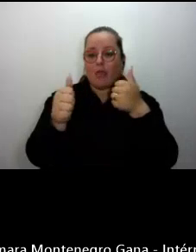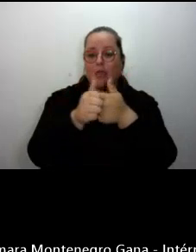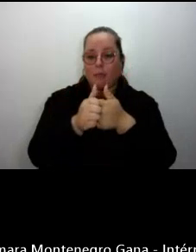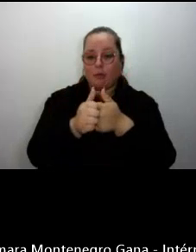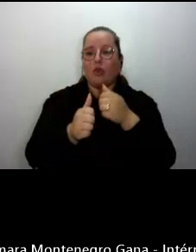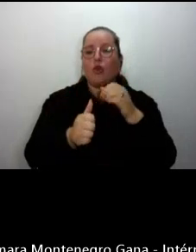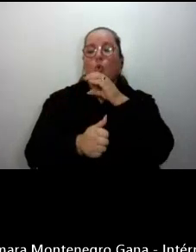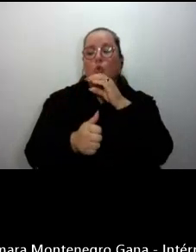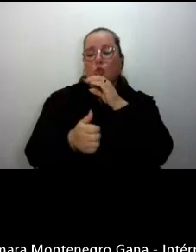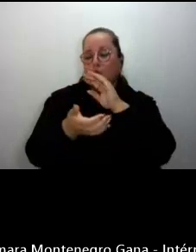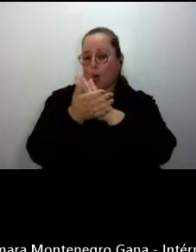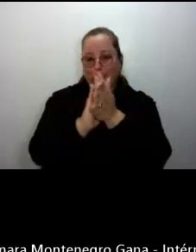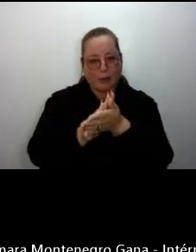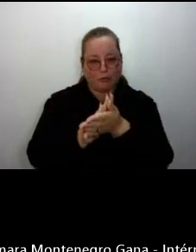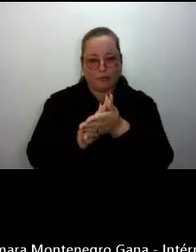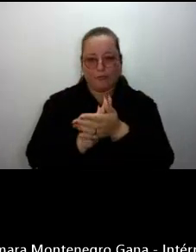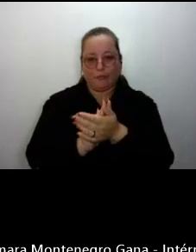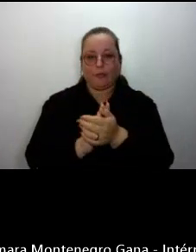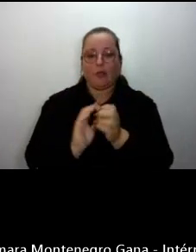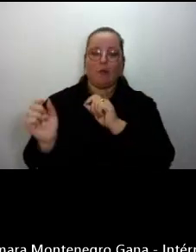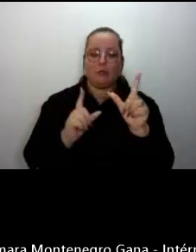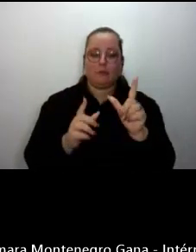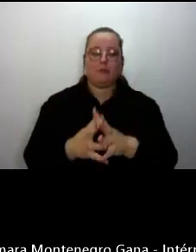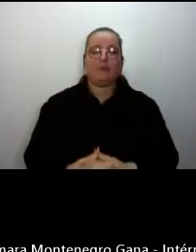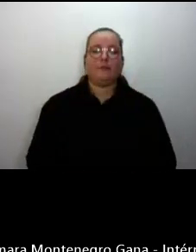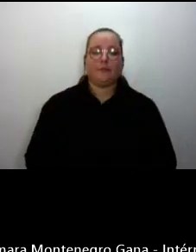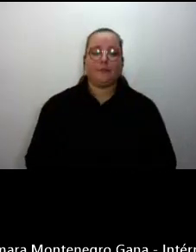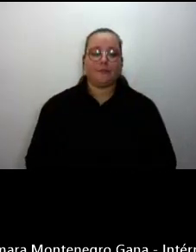curso completo. La próxima.